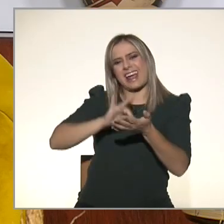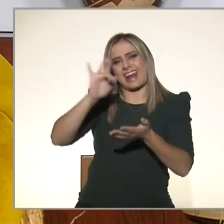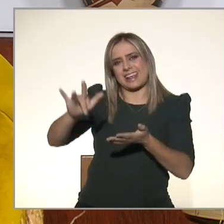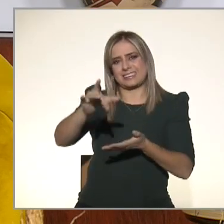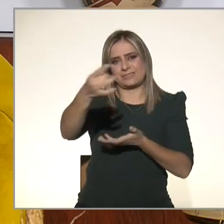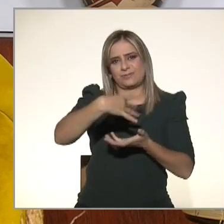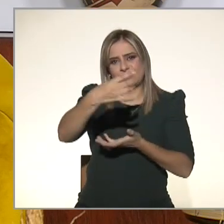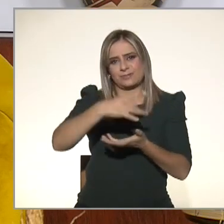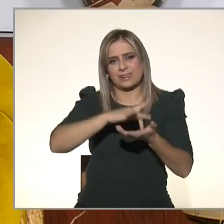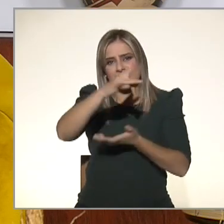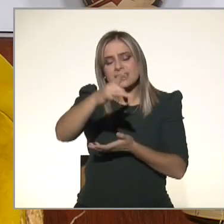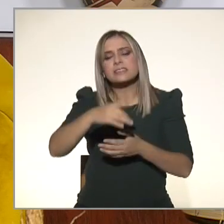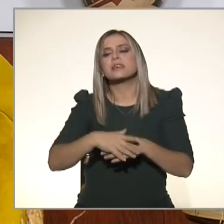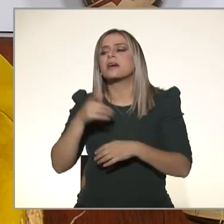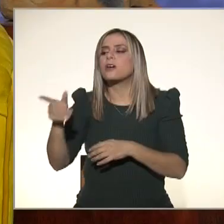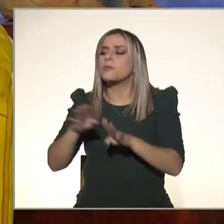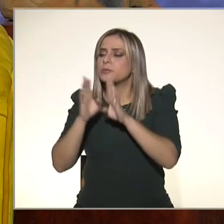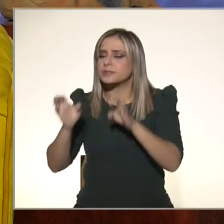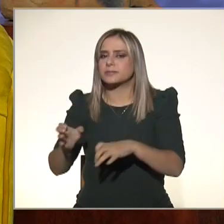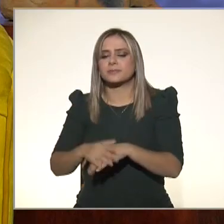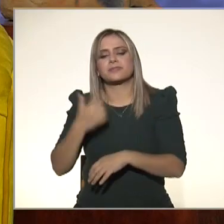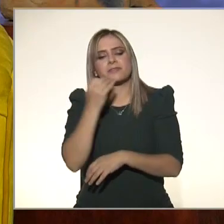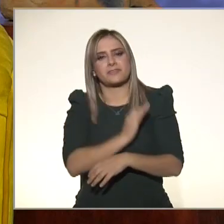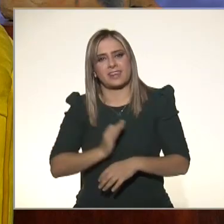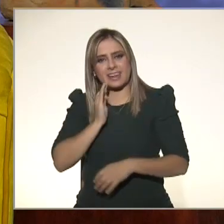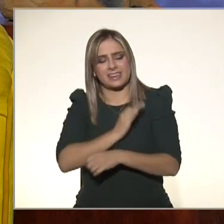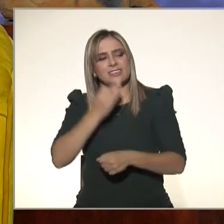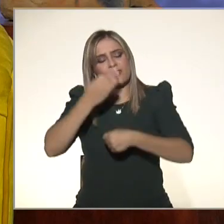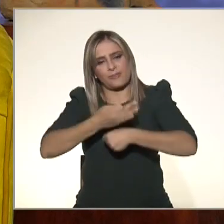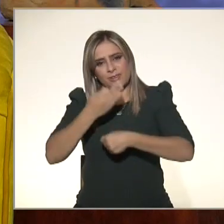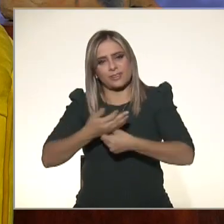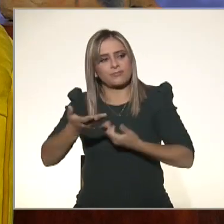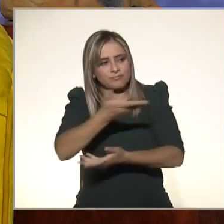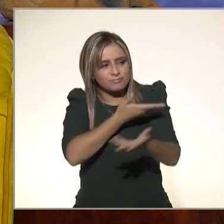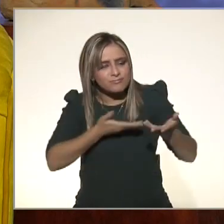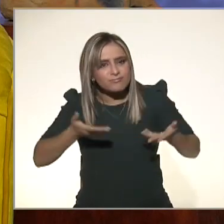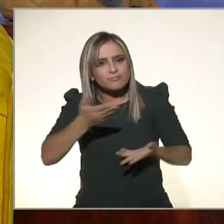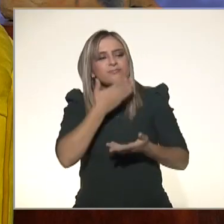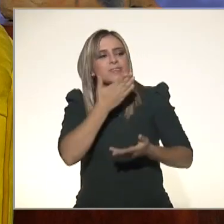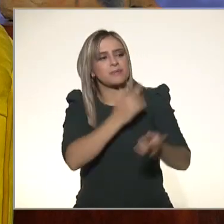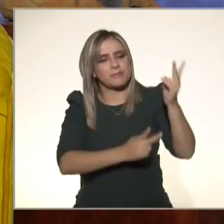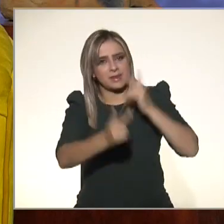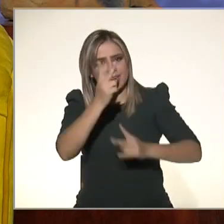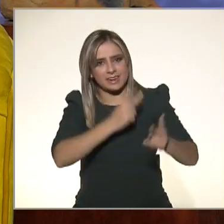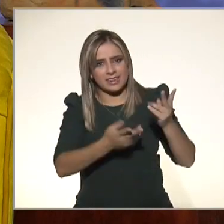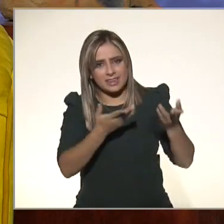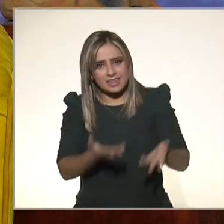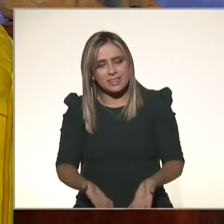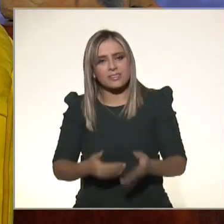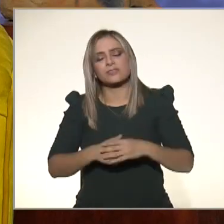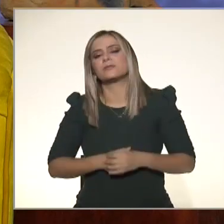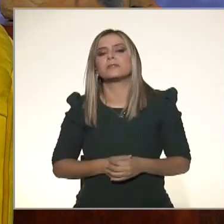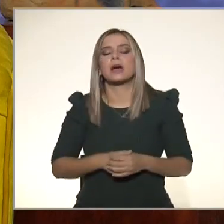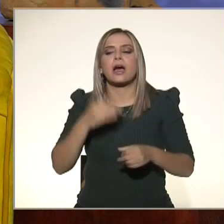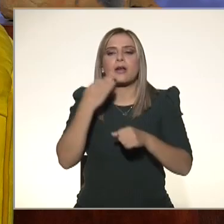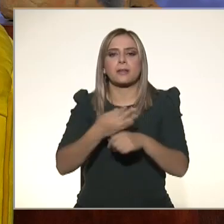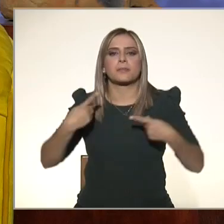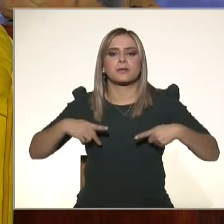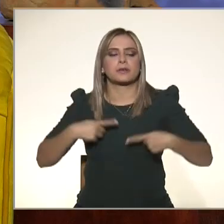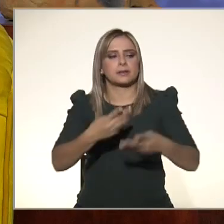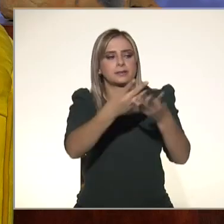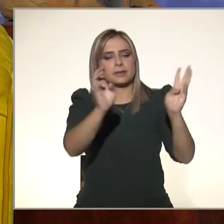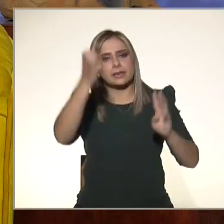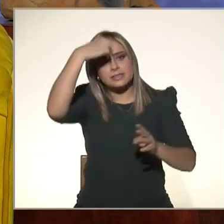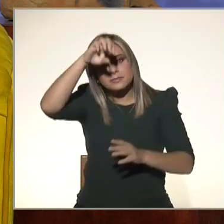Citlali, ¿cómo estás? Pepe, pues feliz de estar compartiendo esta mañana contigo, bienvenido nuevamente. Gracias. Y obviamente con nuestros especialistas,